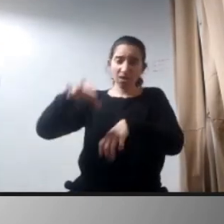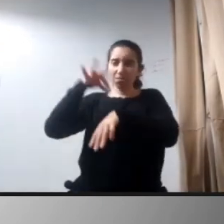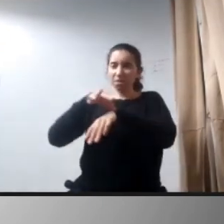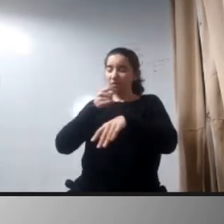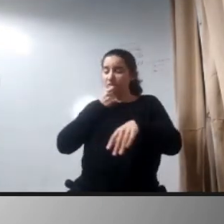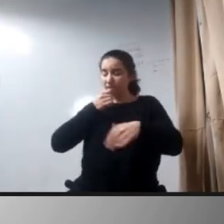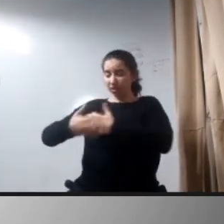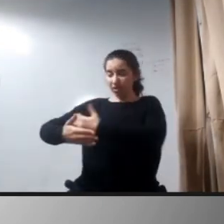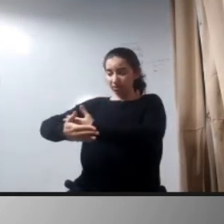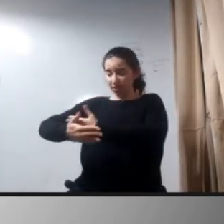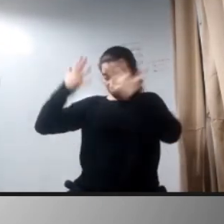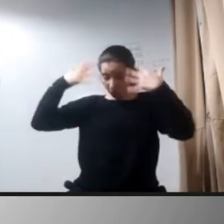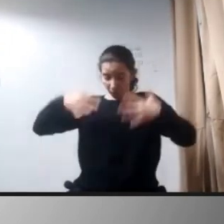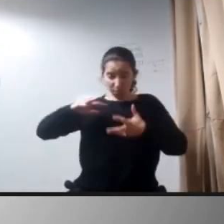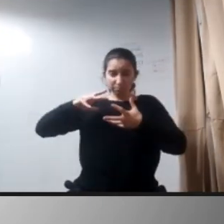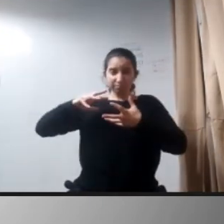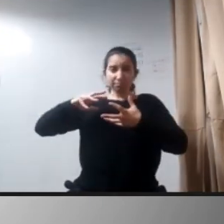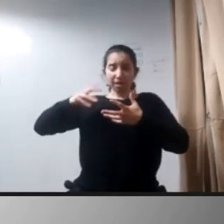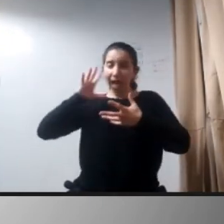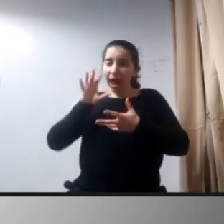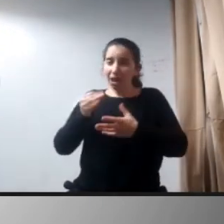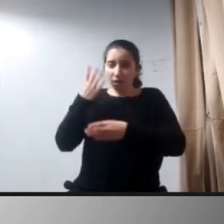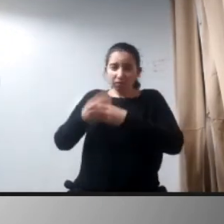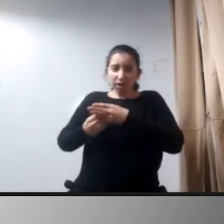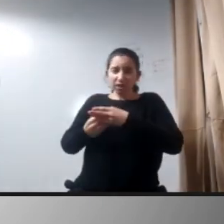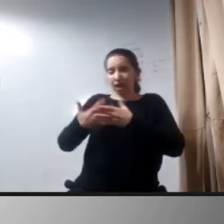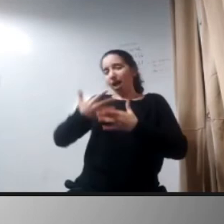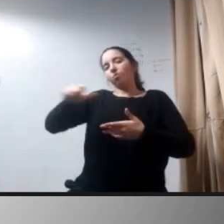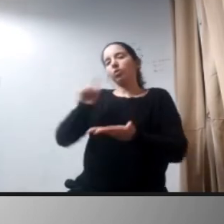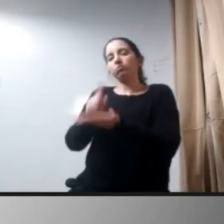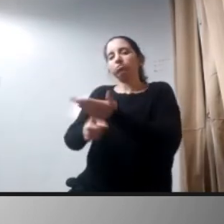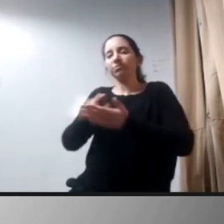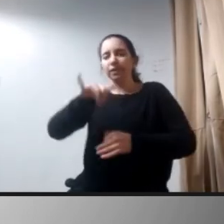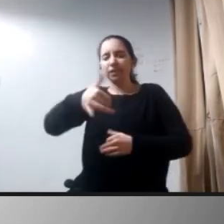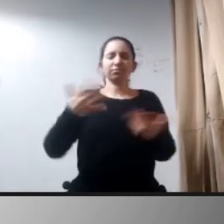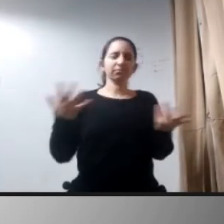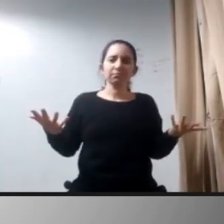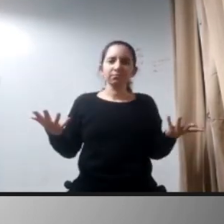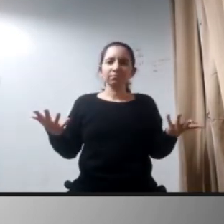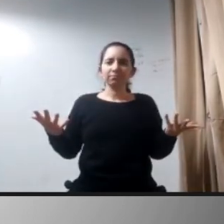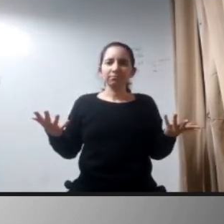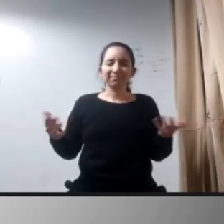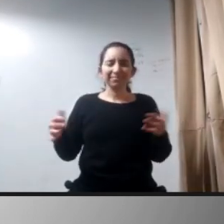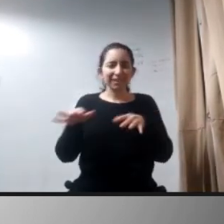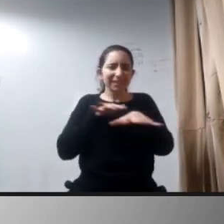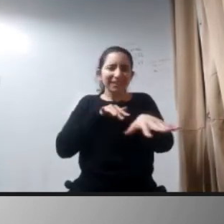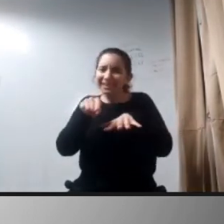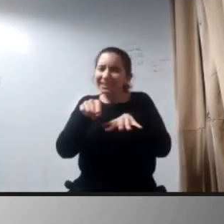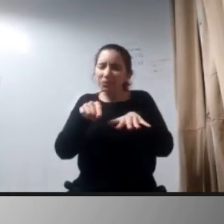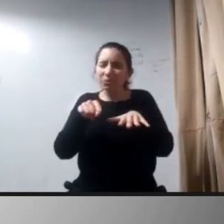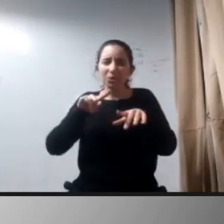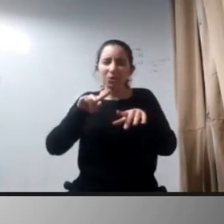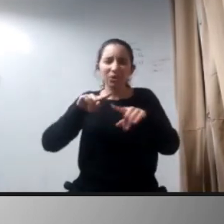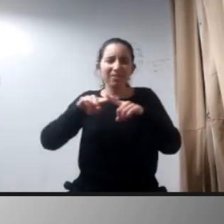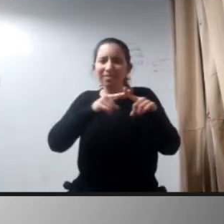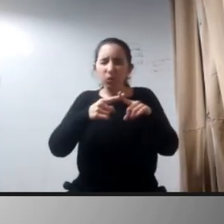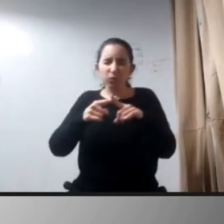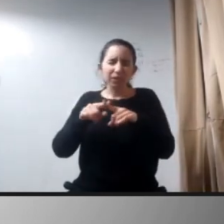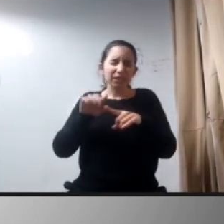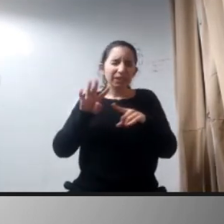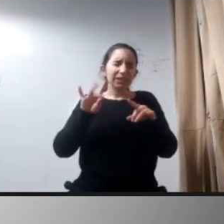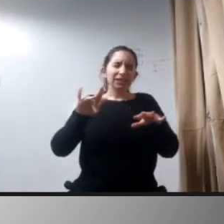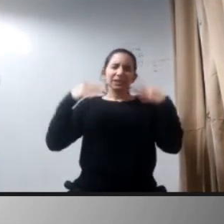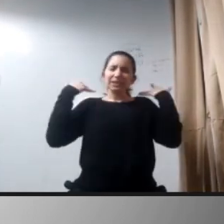por supuesto, introduce planteos muy complicados, porque significa que incluso en el ámbito de quienes defendemos los